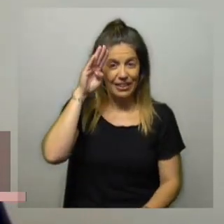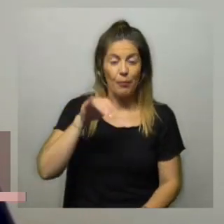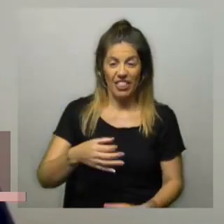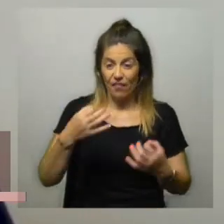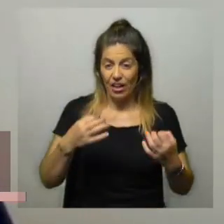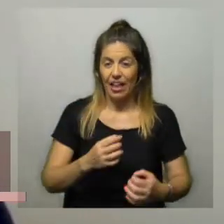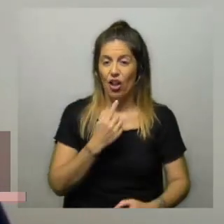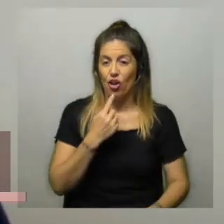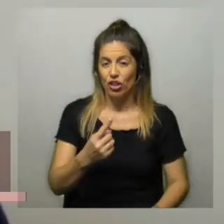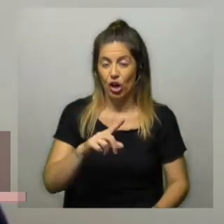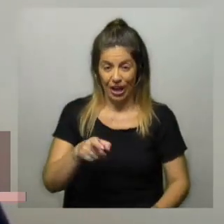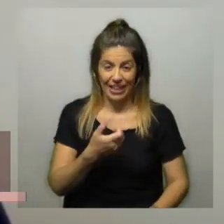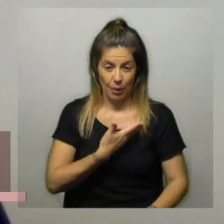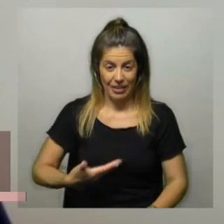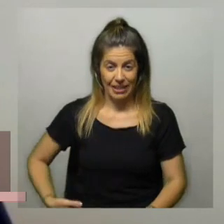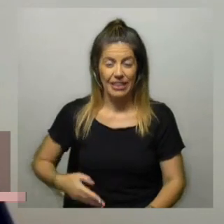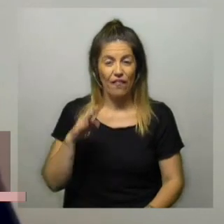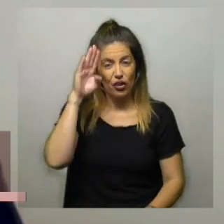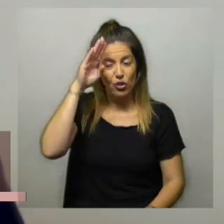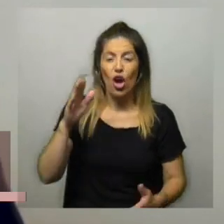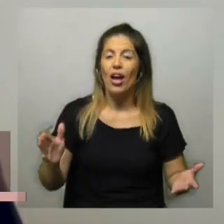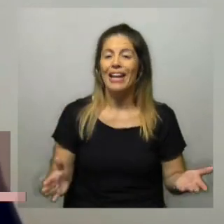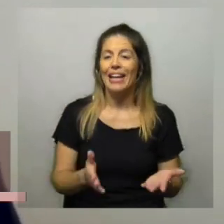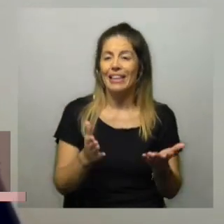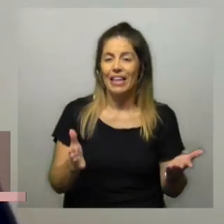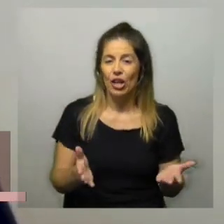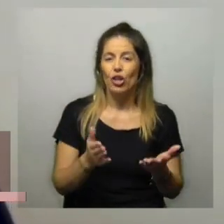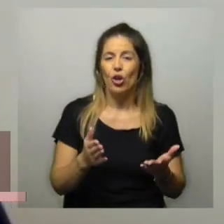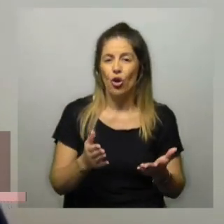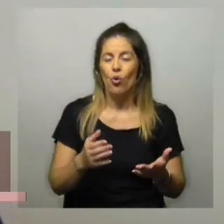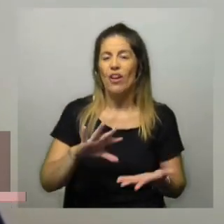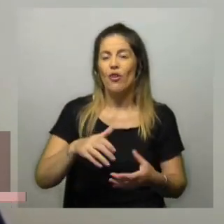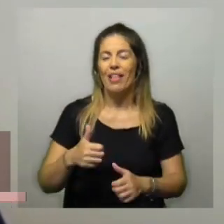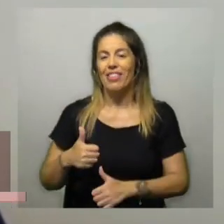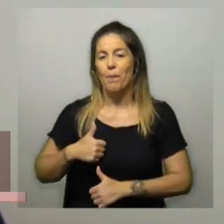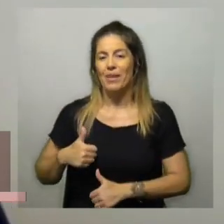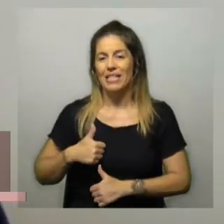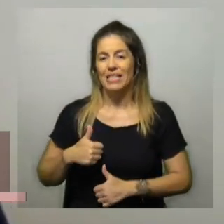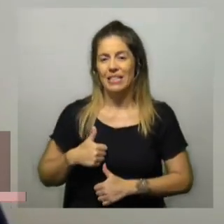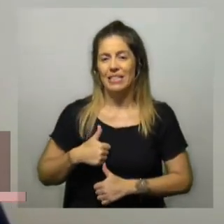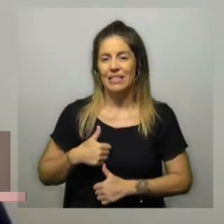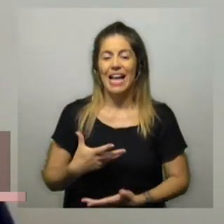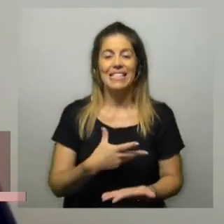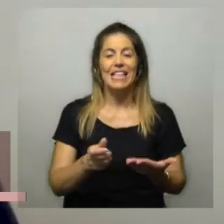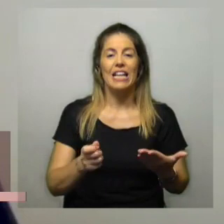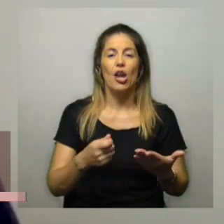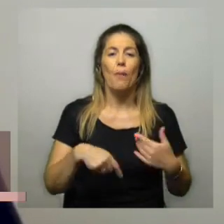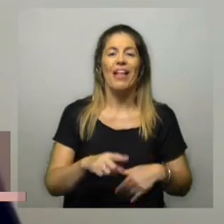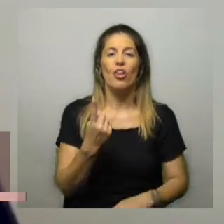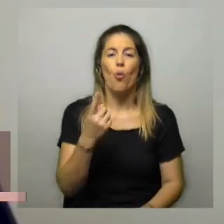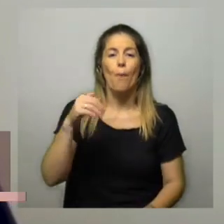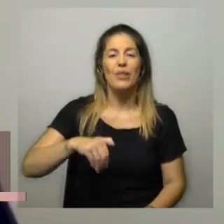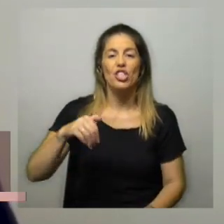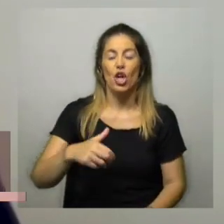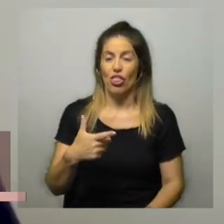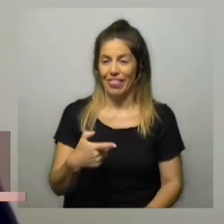explicitó el expresidente Bolsonaro, generó una milicia con, se adquirieron más de 1 millón de